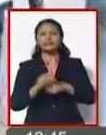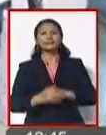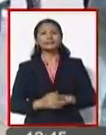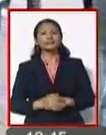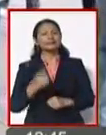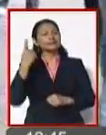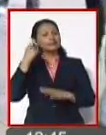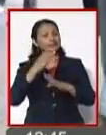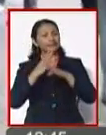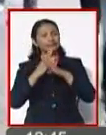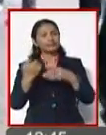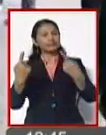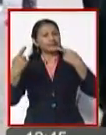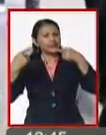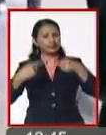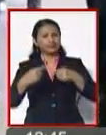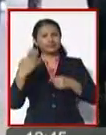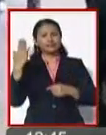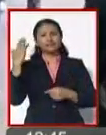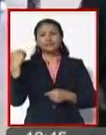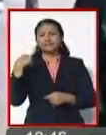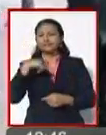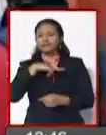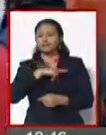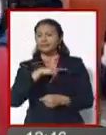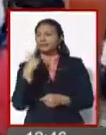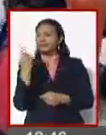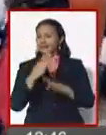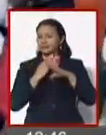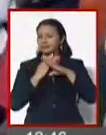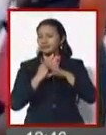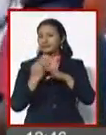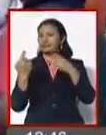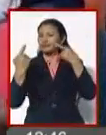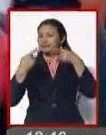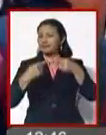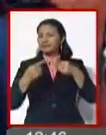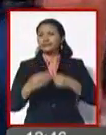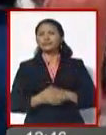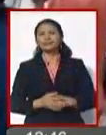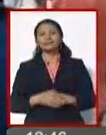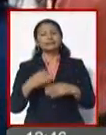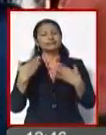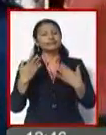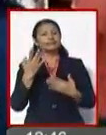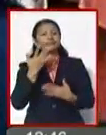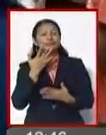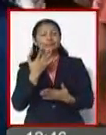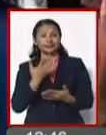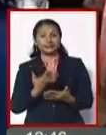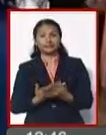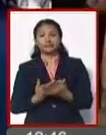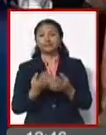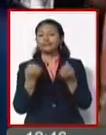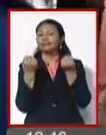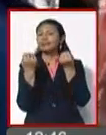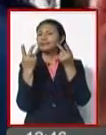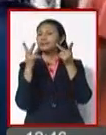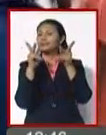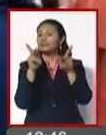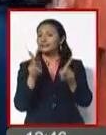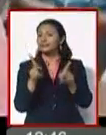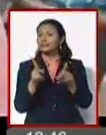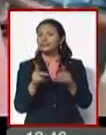correspondientes para evitar enfrentamientos, porque nosotros siempre hemos evitado el enfrentamiento y ustedes lo pueden comprobar. ¿Cuánta gente